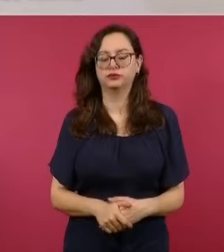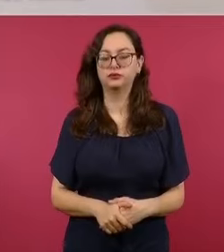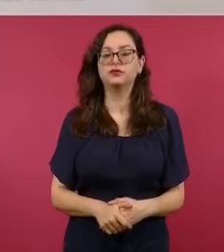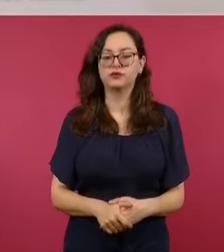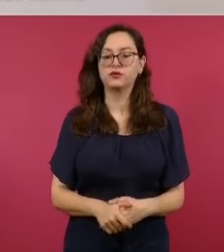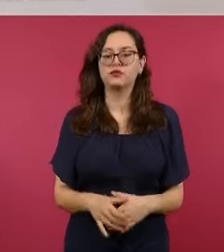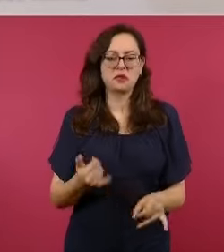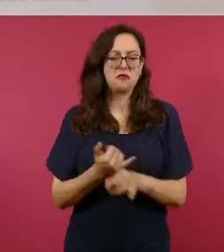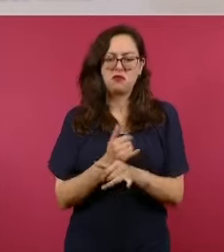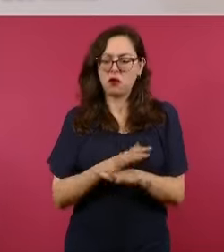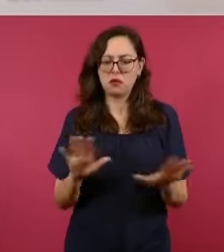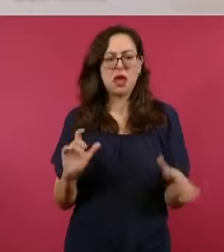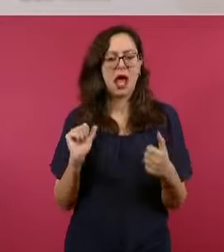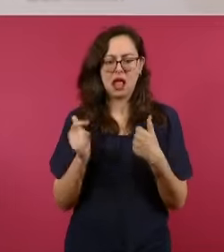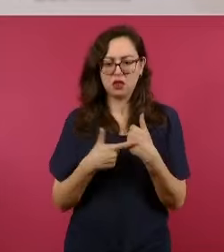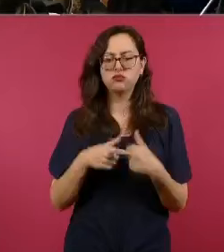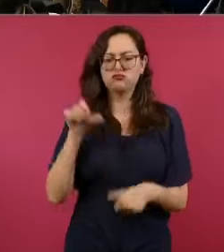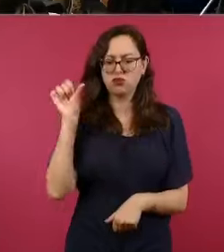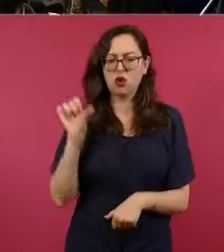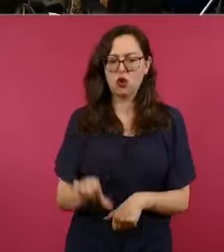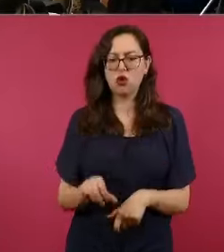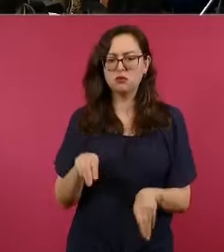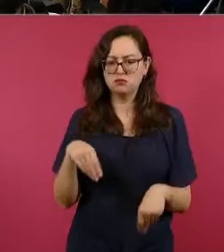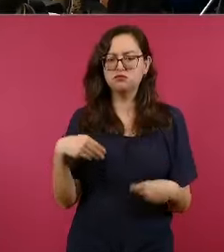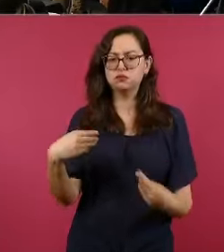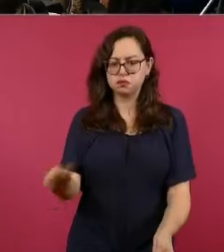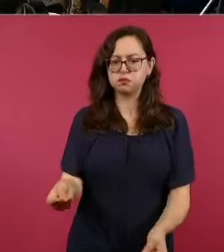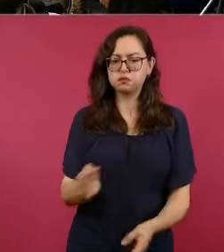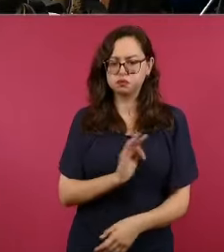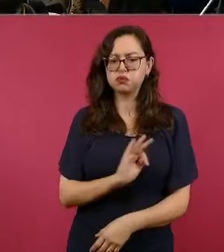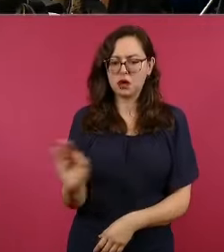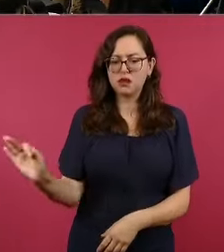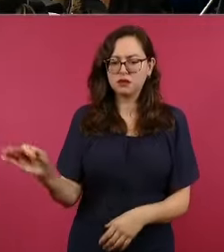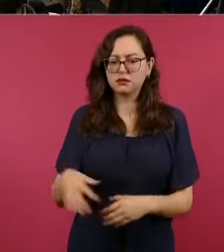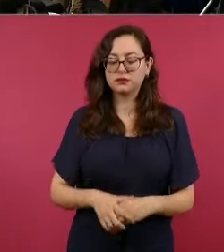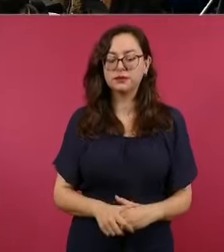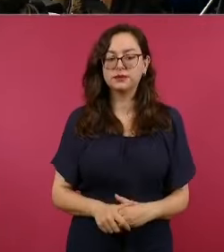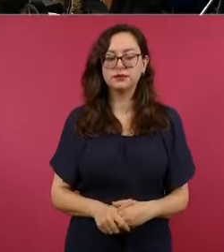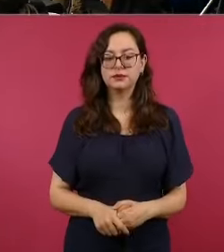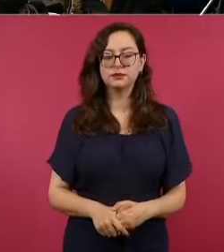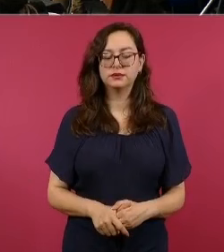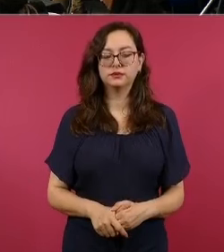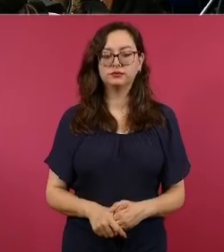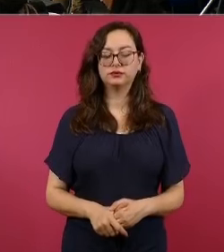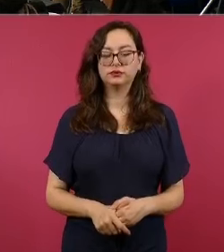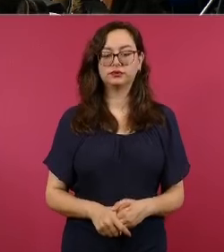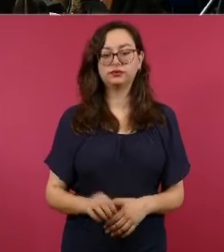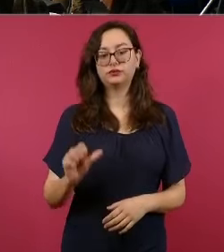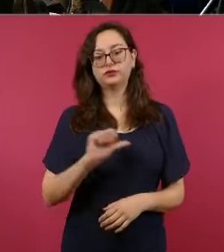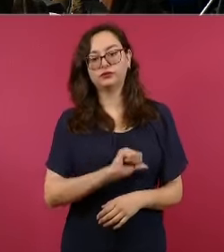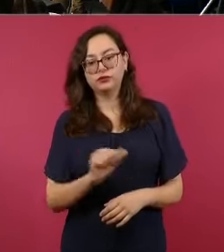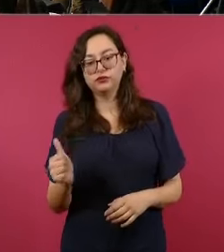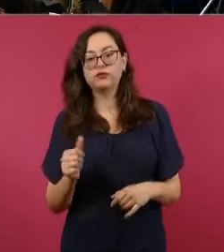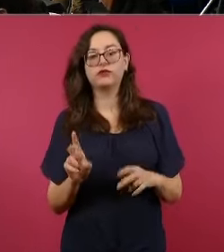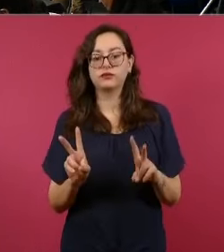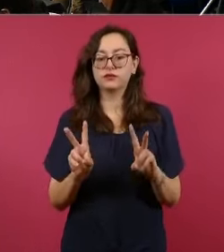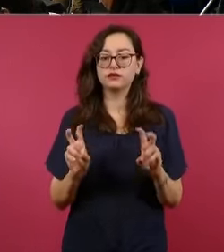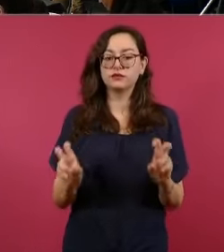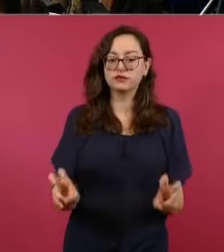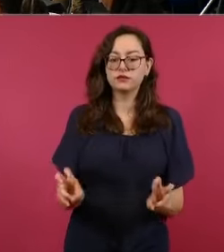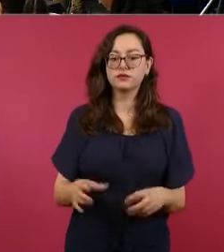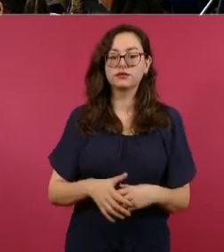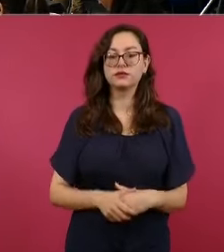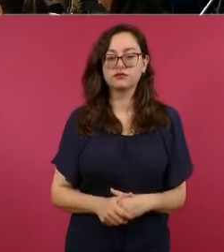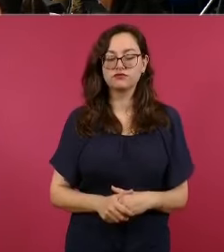sí sí un informe un corte informativo algo así okay Okay e en otro tema eh